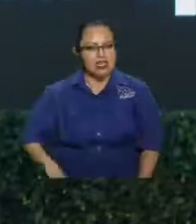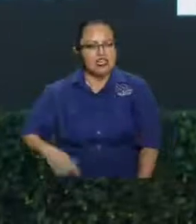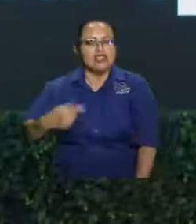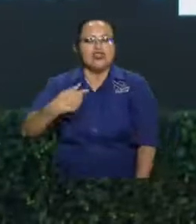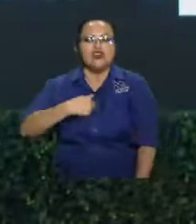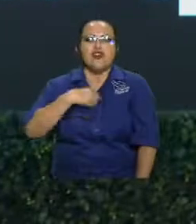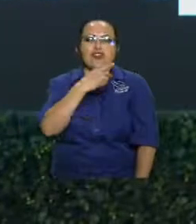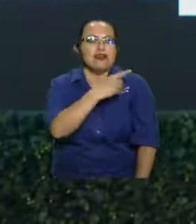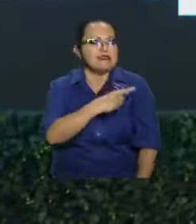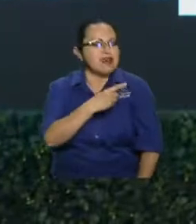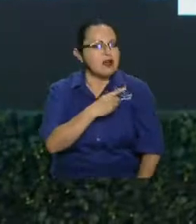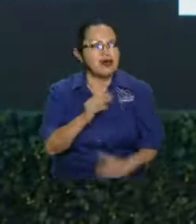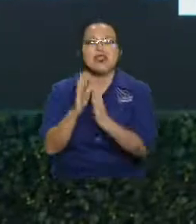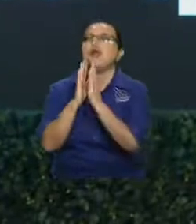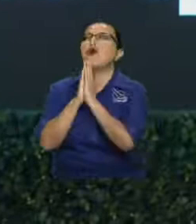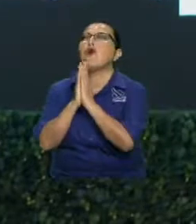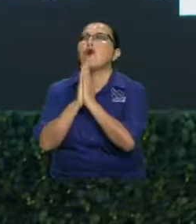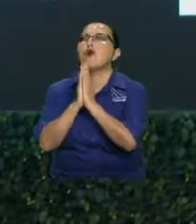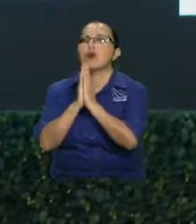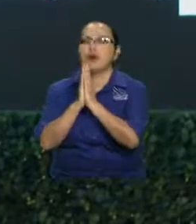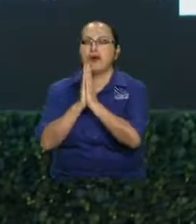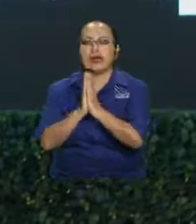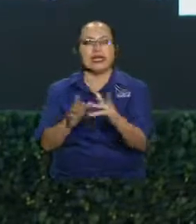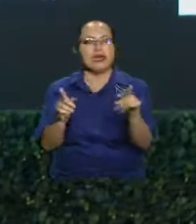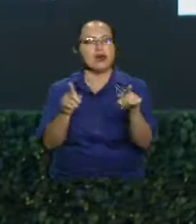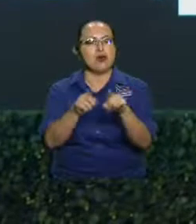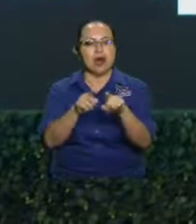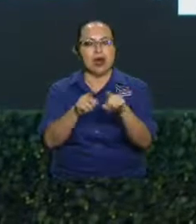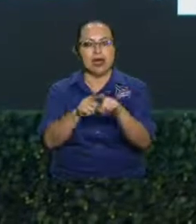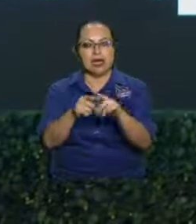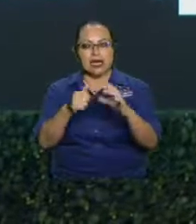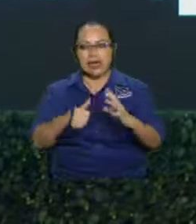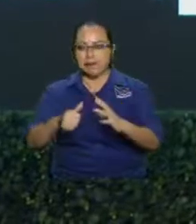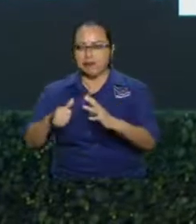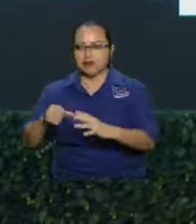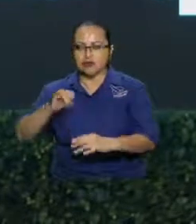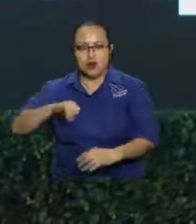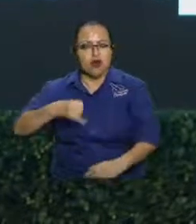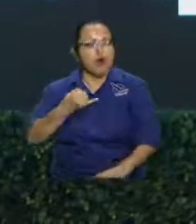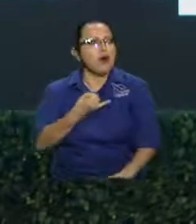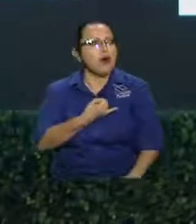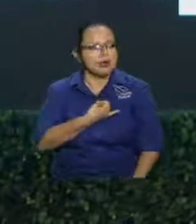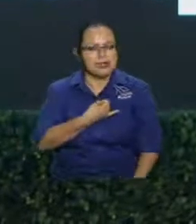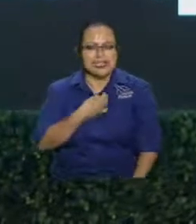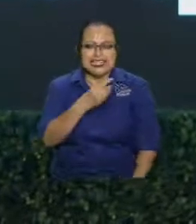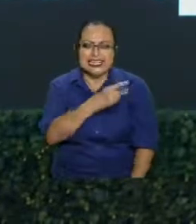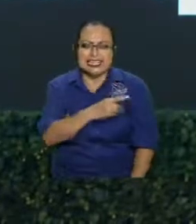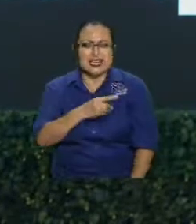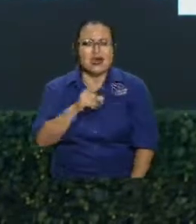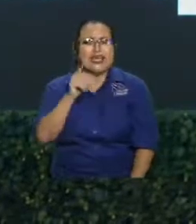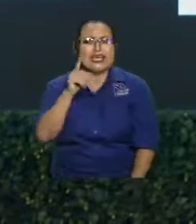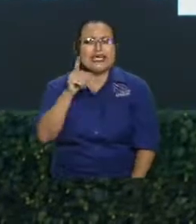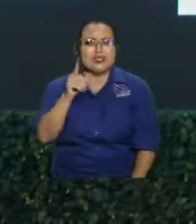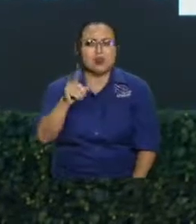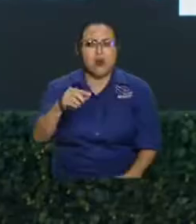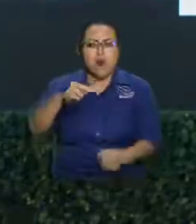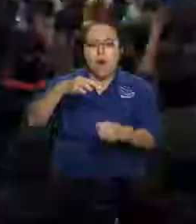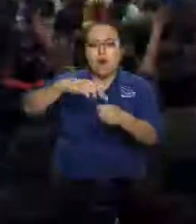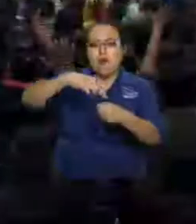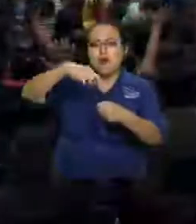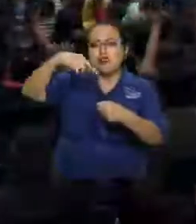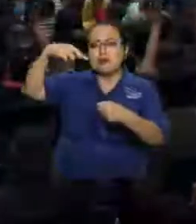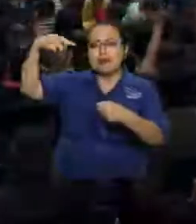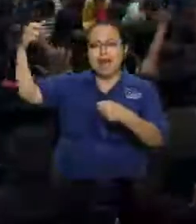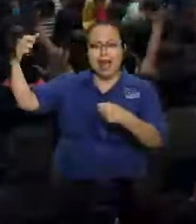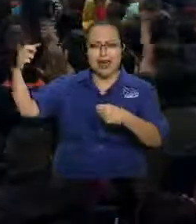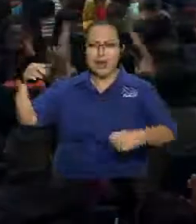oro, anhelo, deseo, como lo hizo el apóstol Juan, deseo que